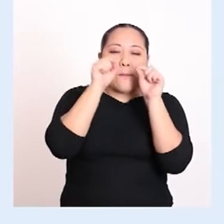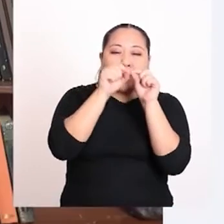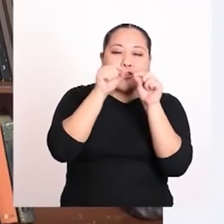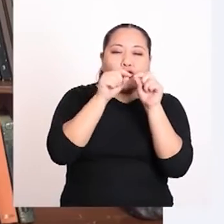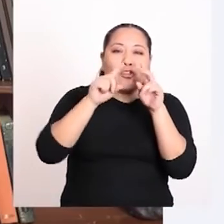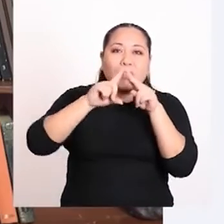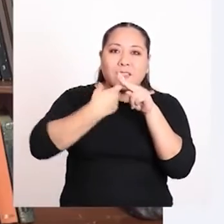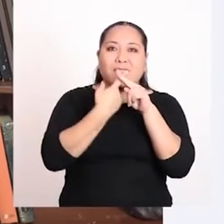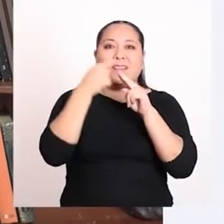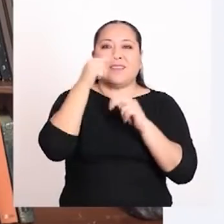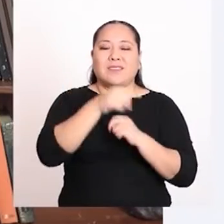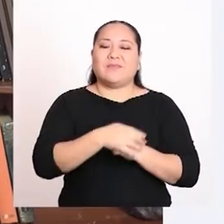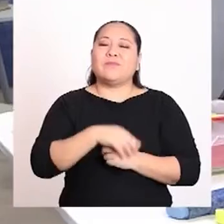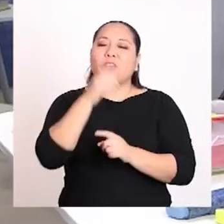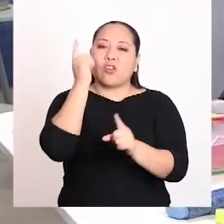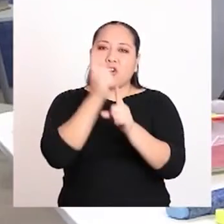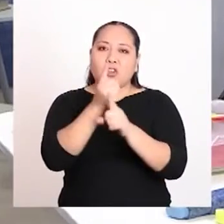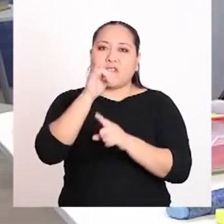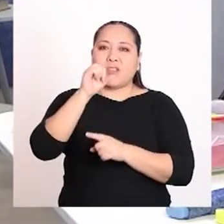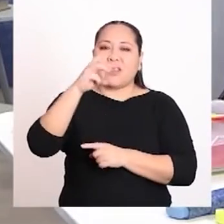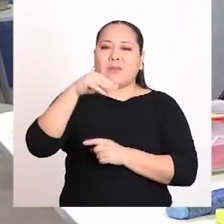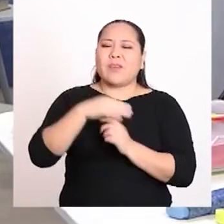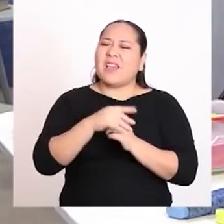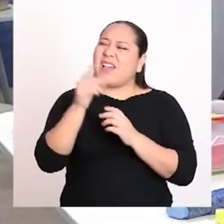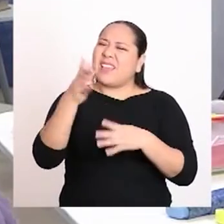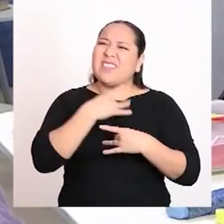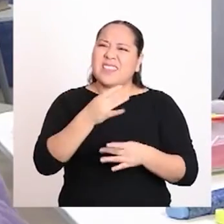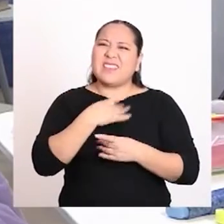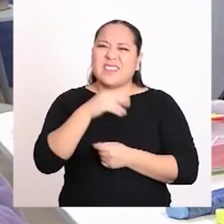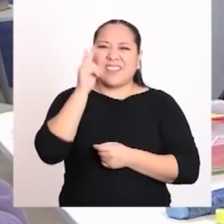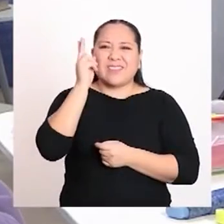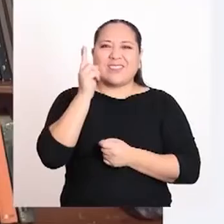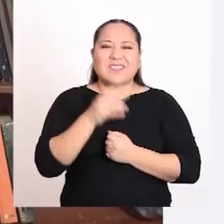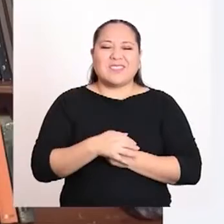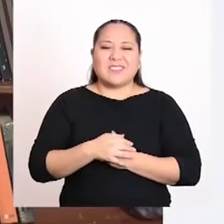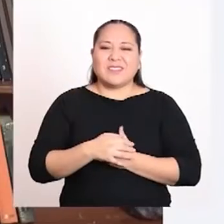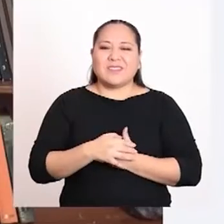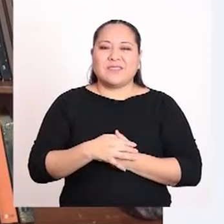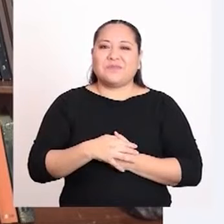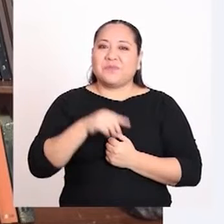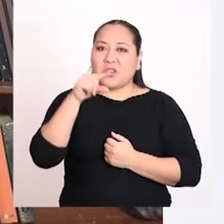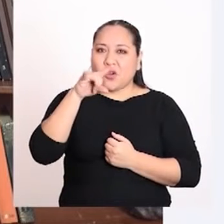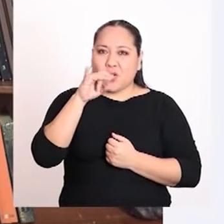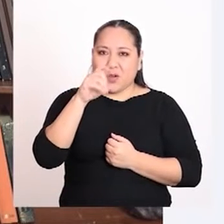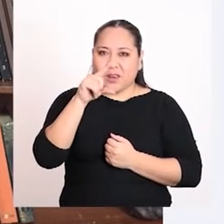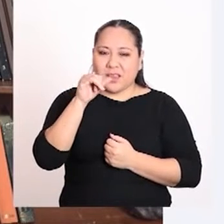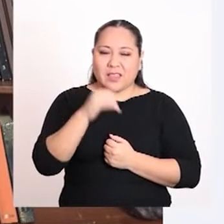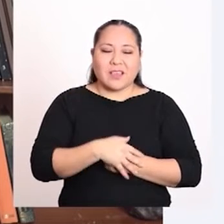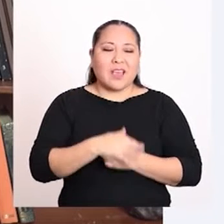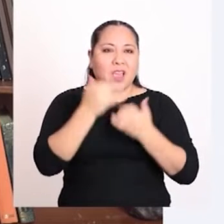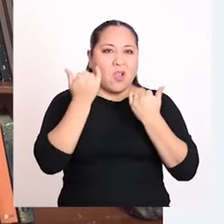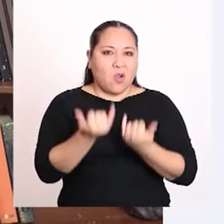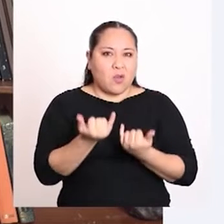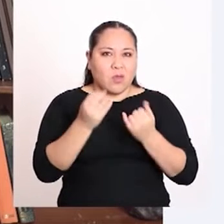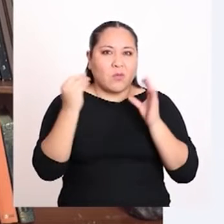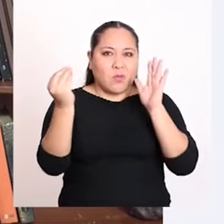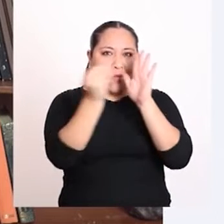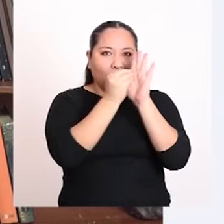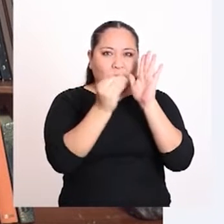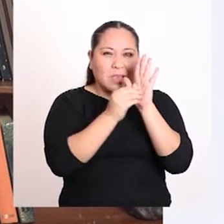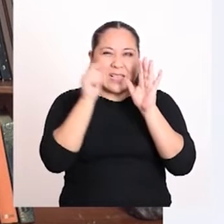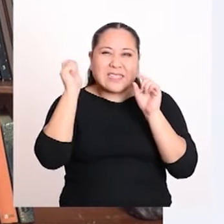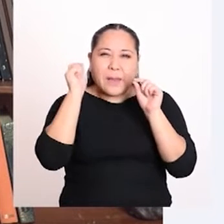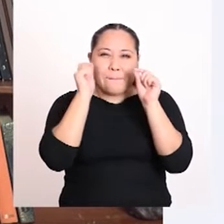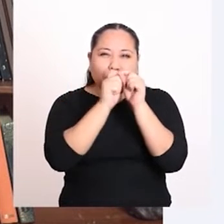coordenadas. Así es, Yamile. Muy interesante, profesor. Juliana, ahora puedes colocar